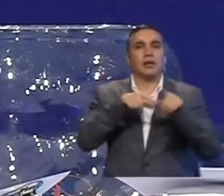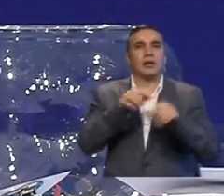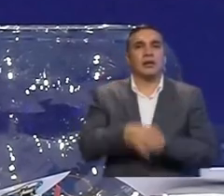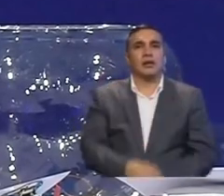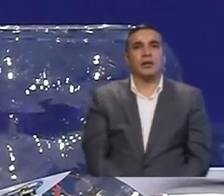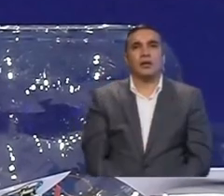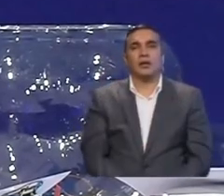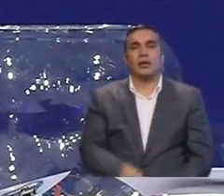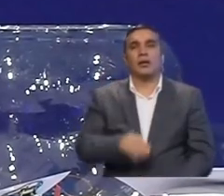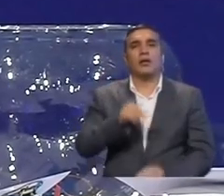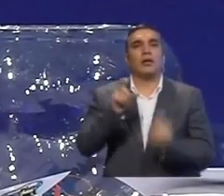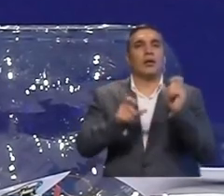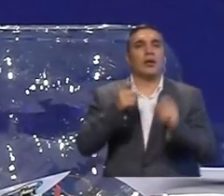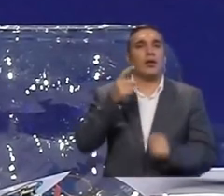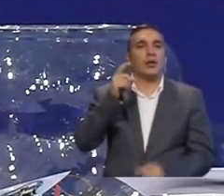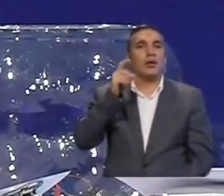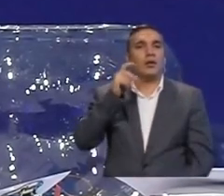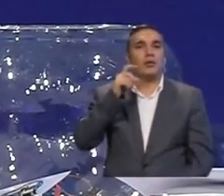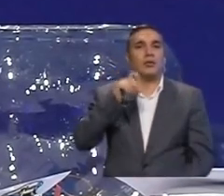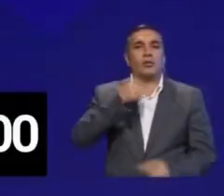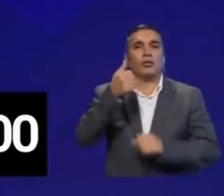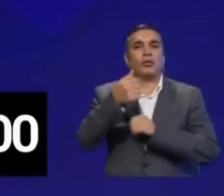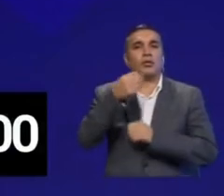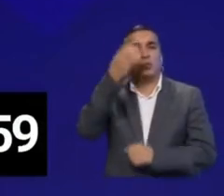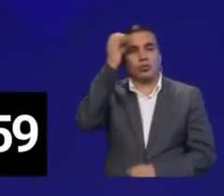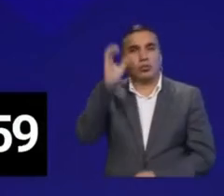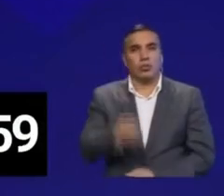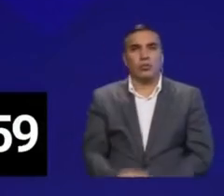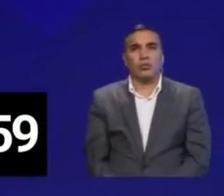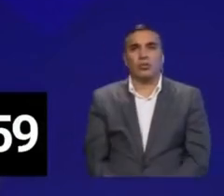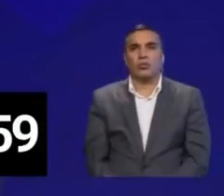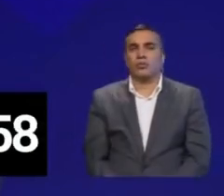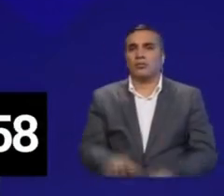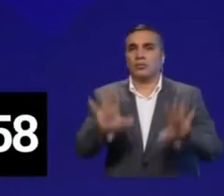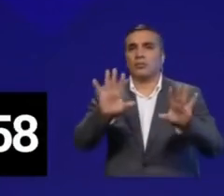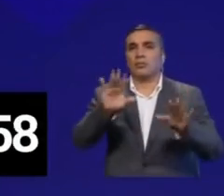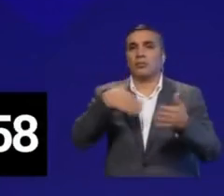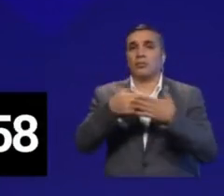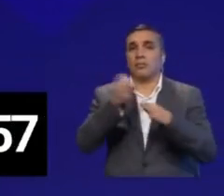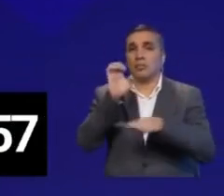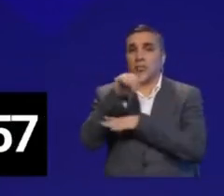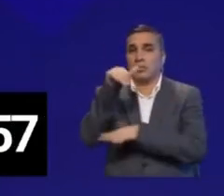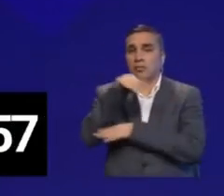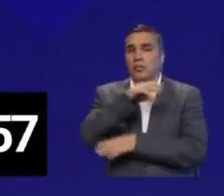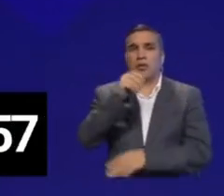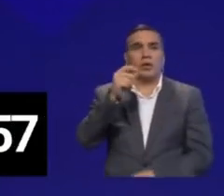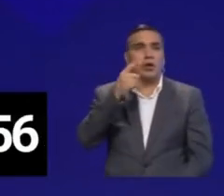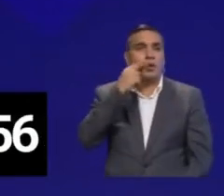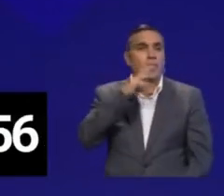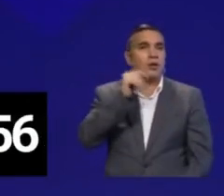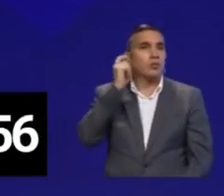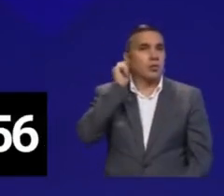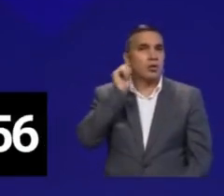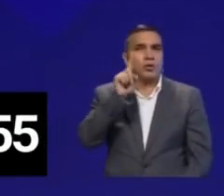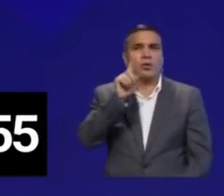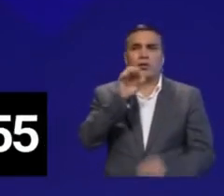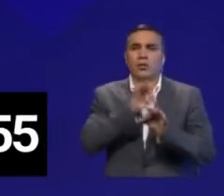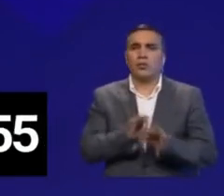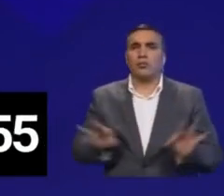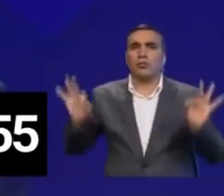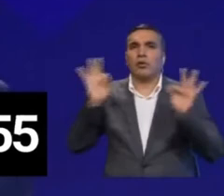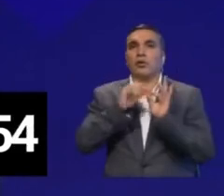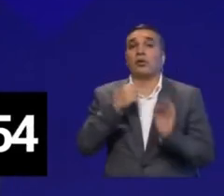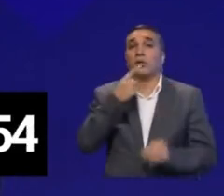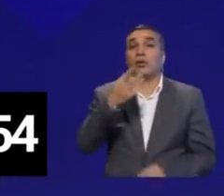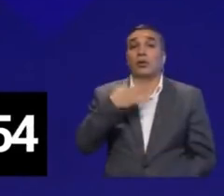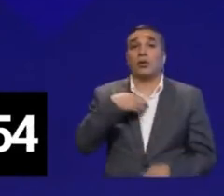a las etnias? Sus 2 minutos. A ver, ecuatorianos y ecuatorianas, yo creo que hay que empezar diciendo,